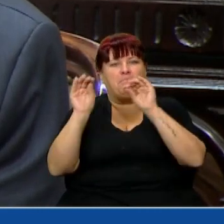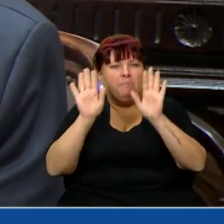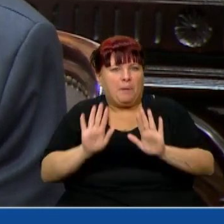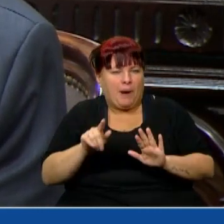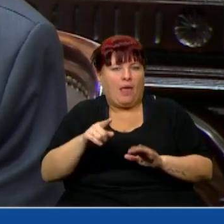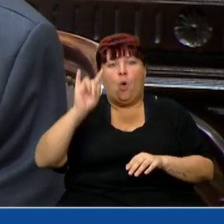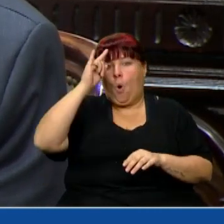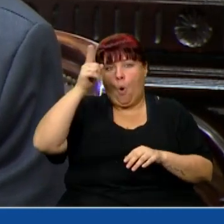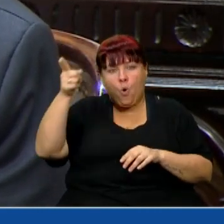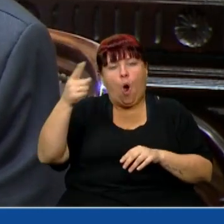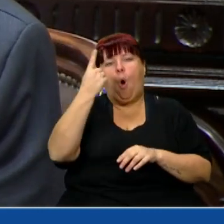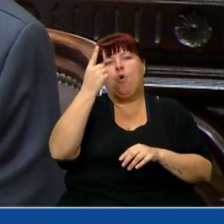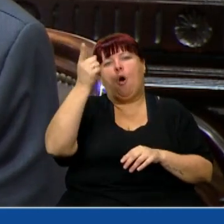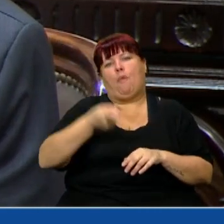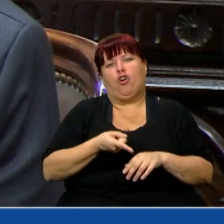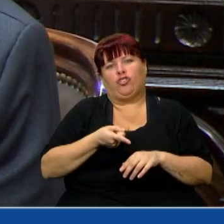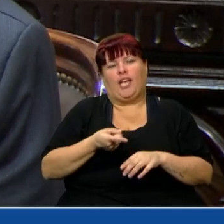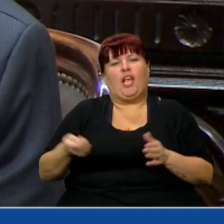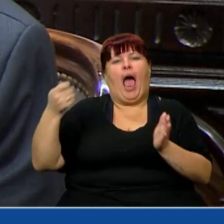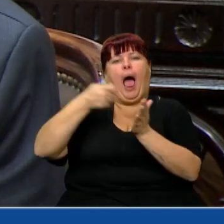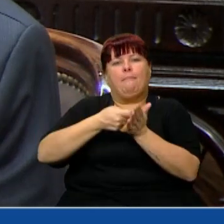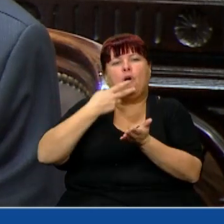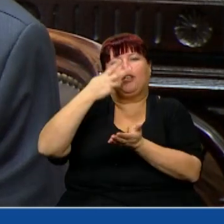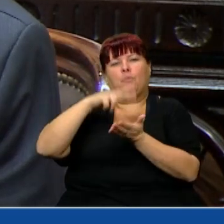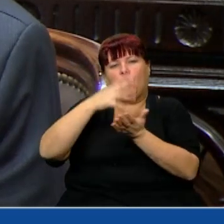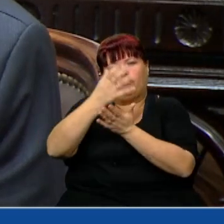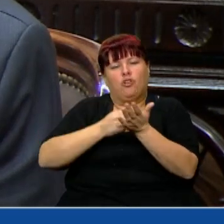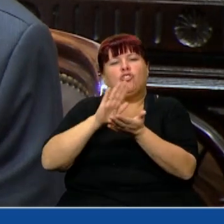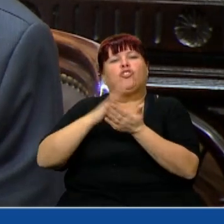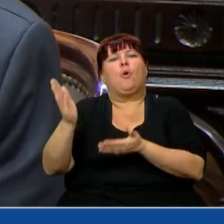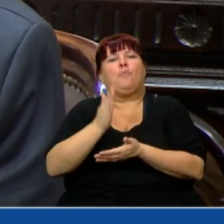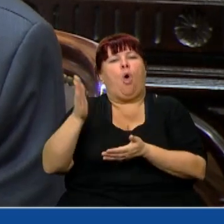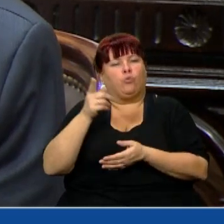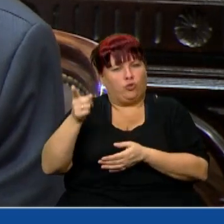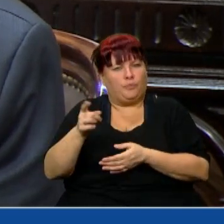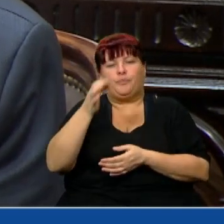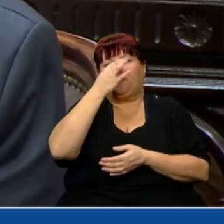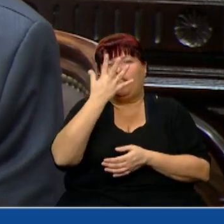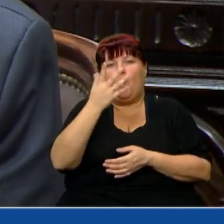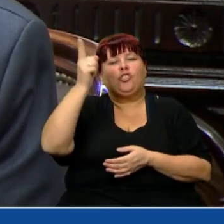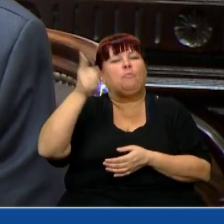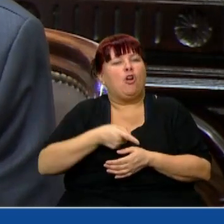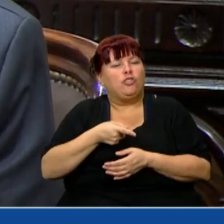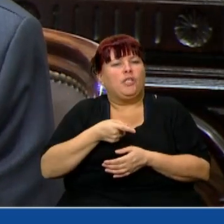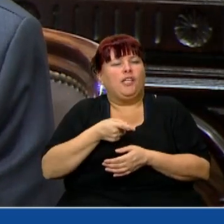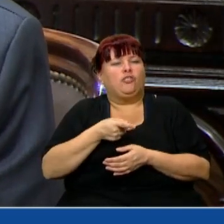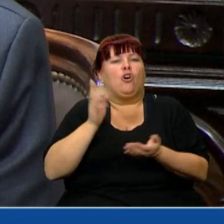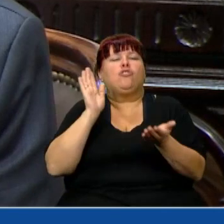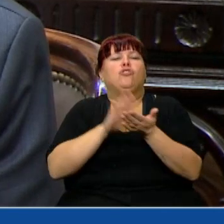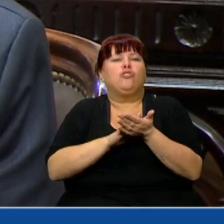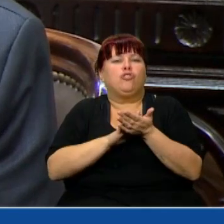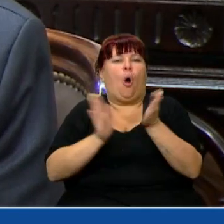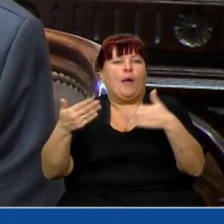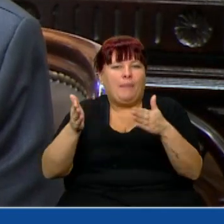acondicionamiento. Uruguay tiene 1% de aportes y contribuciones en lo que hace a la producción primaria y 24% en lo que hace